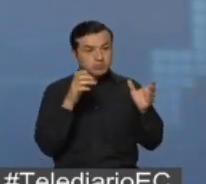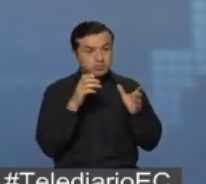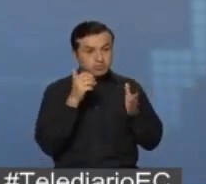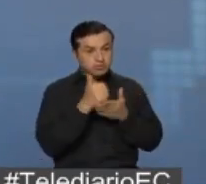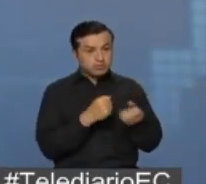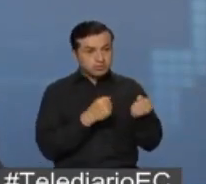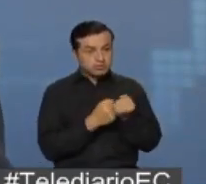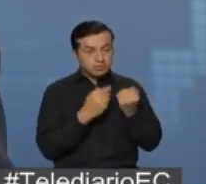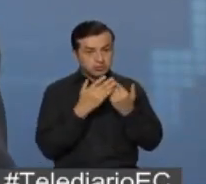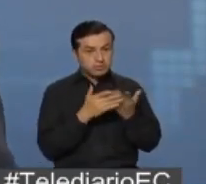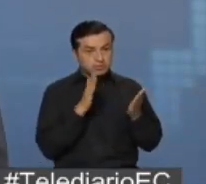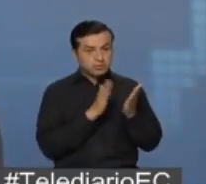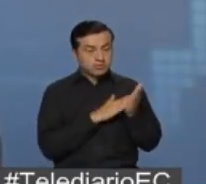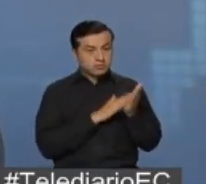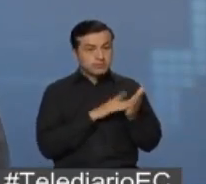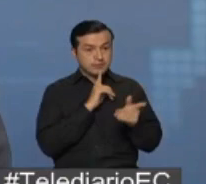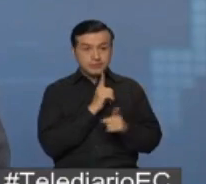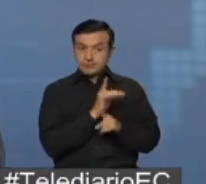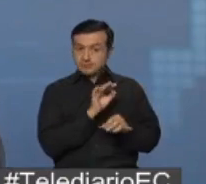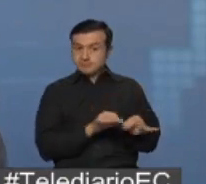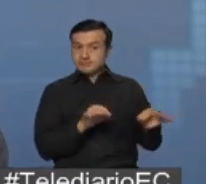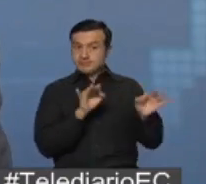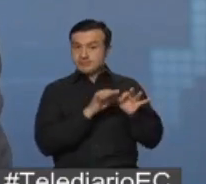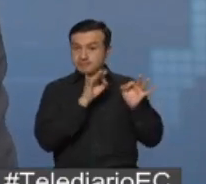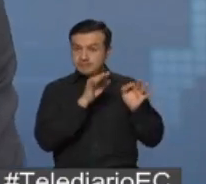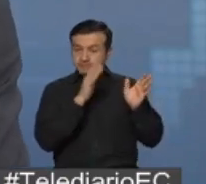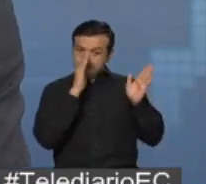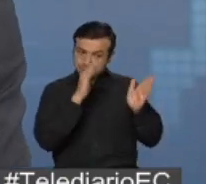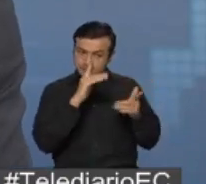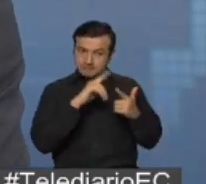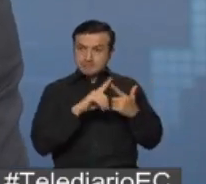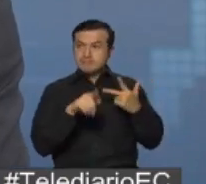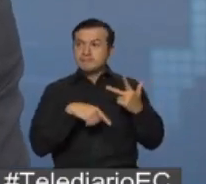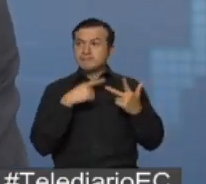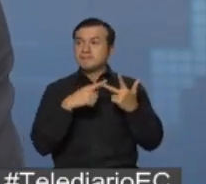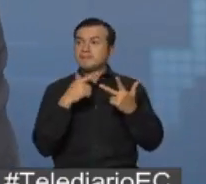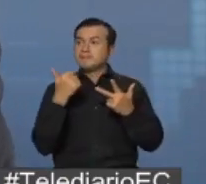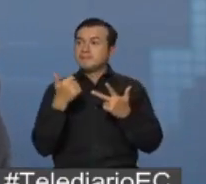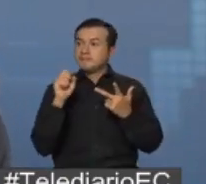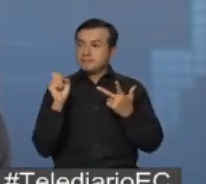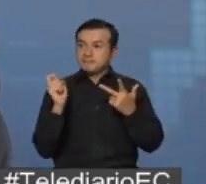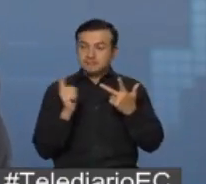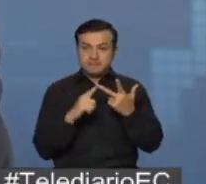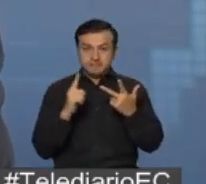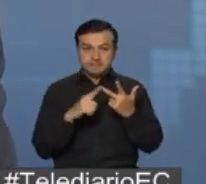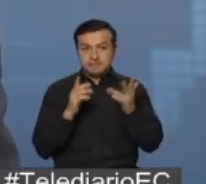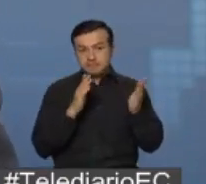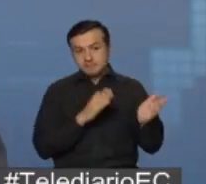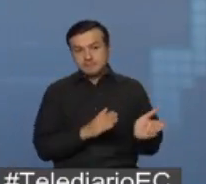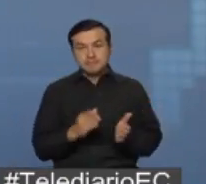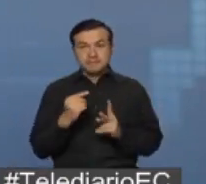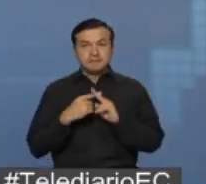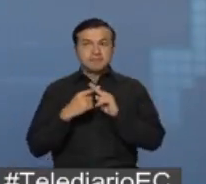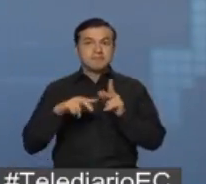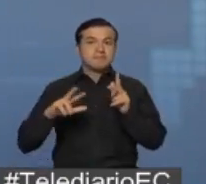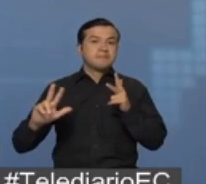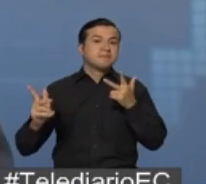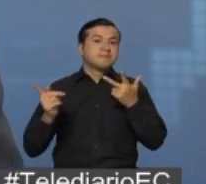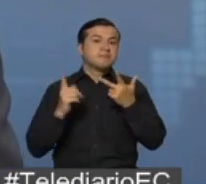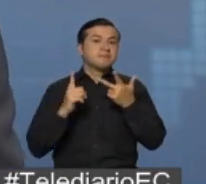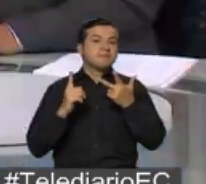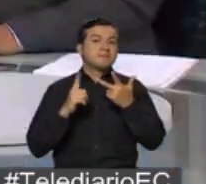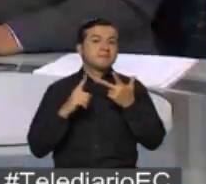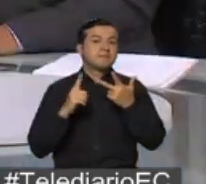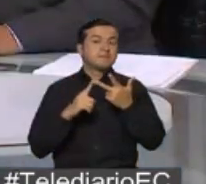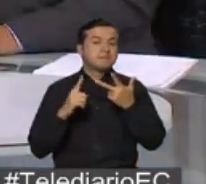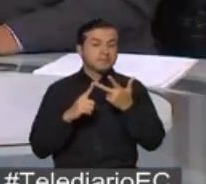beneficios a sus socios eso es lo fundamental de eso sea claramente refinanciamiento como segundo punto refinanciamiento de créditos el tercer punto el tercer